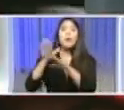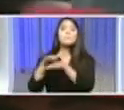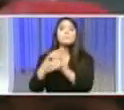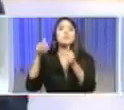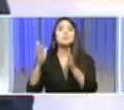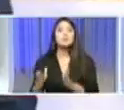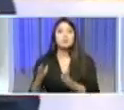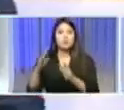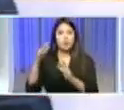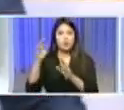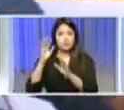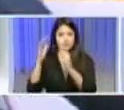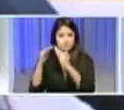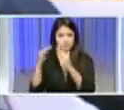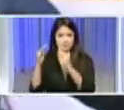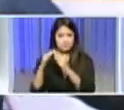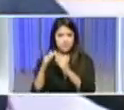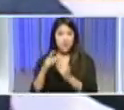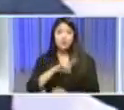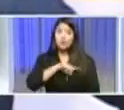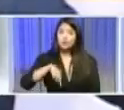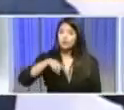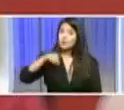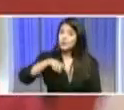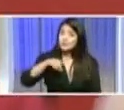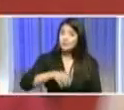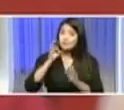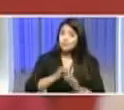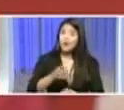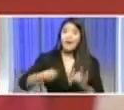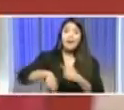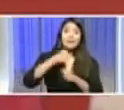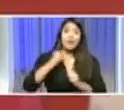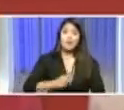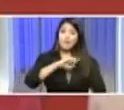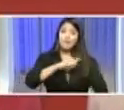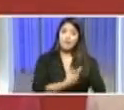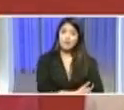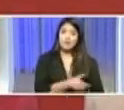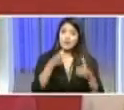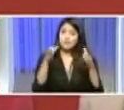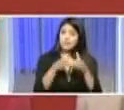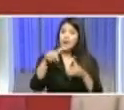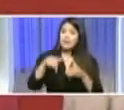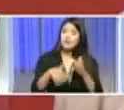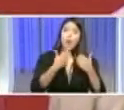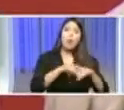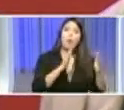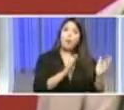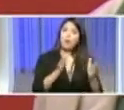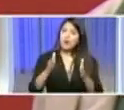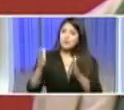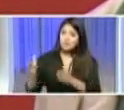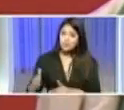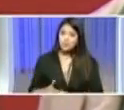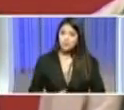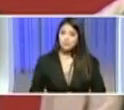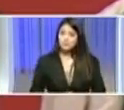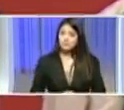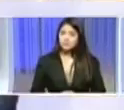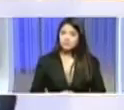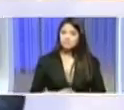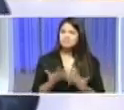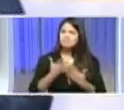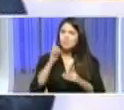Quevedo, necesitamos consolidar toda esta fuerza, toda esta organización,